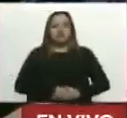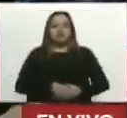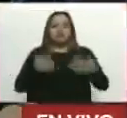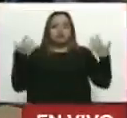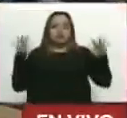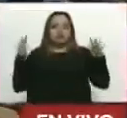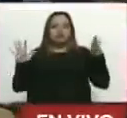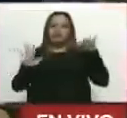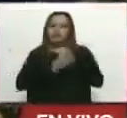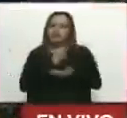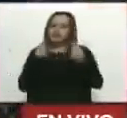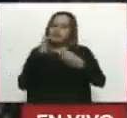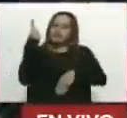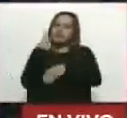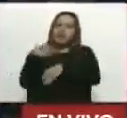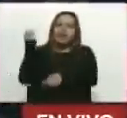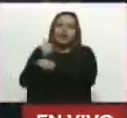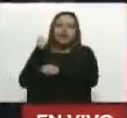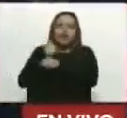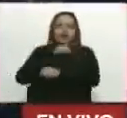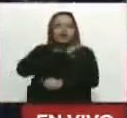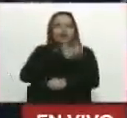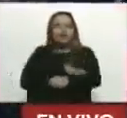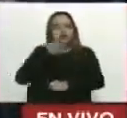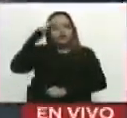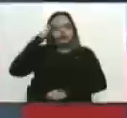de la actuación de la Fuerza Armada.